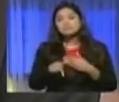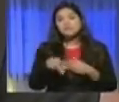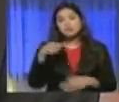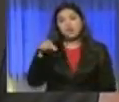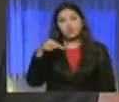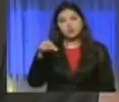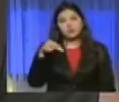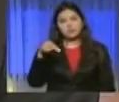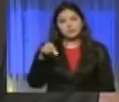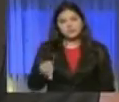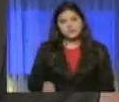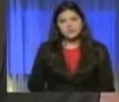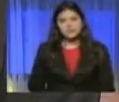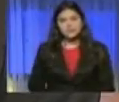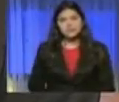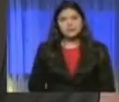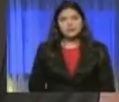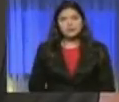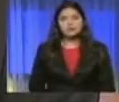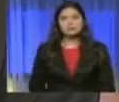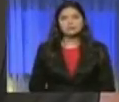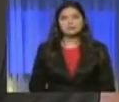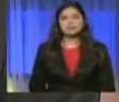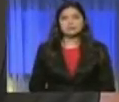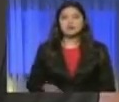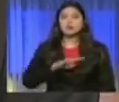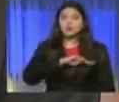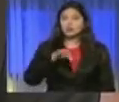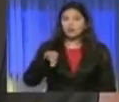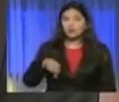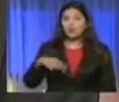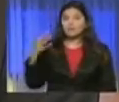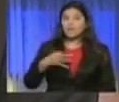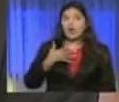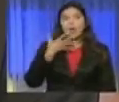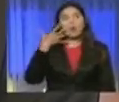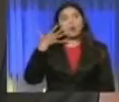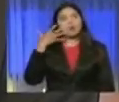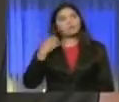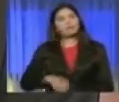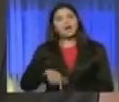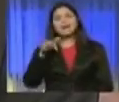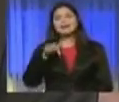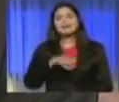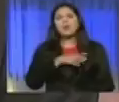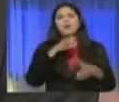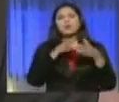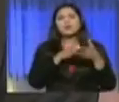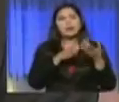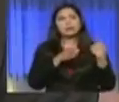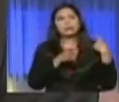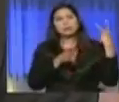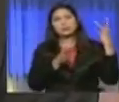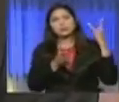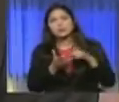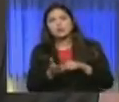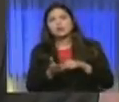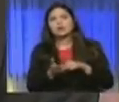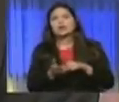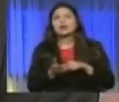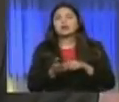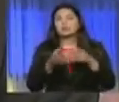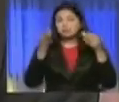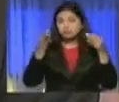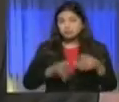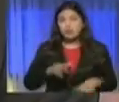noviembre. En consecuencia, nosotros nos sentimos muy orgullosos, esta delegación apenas llegó ayer, están efectivamente,